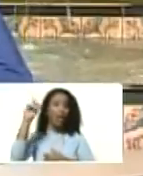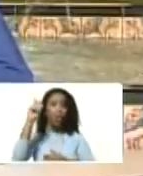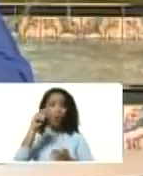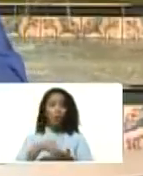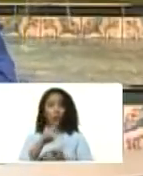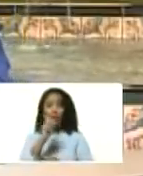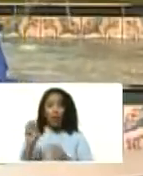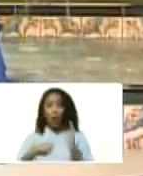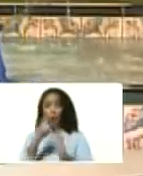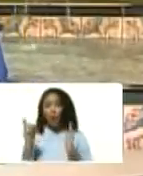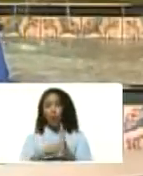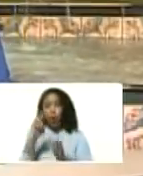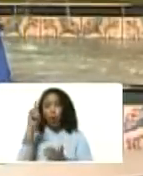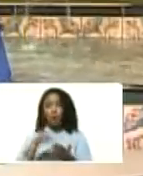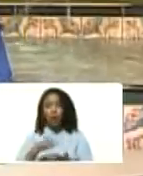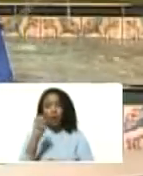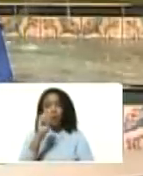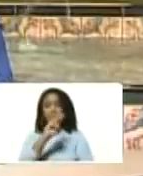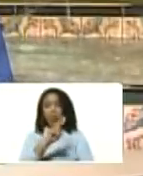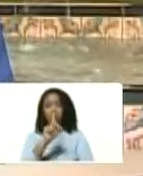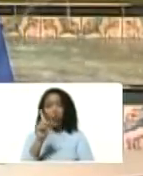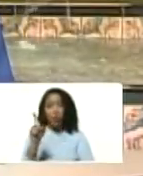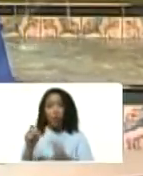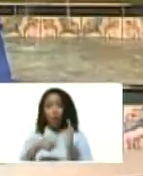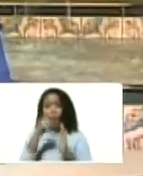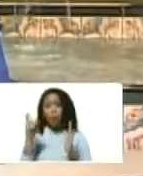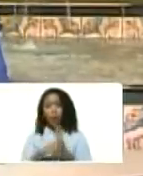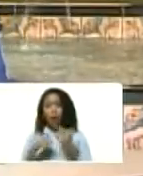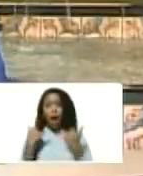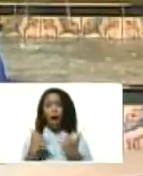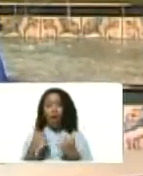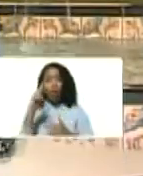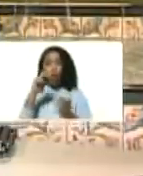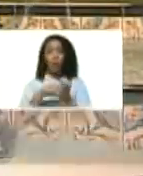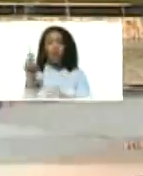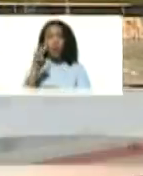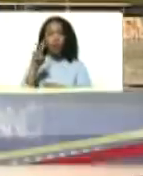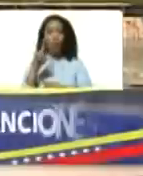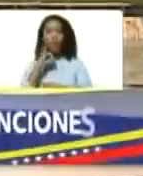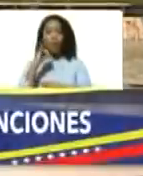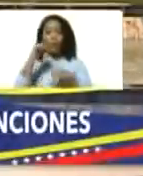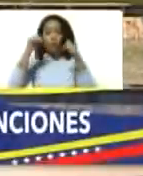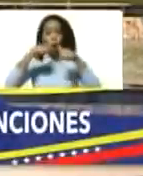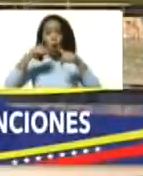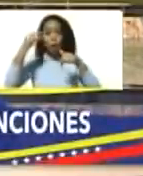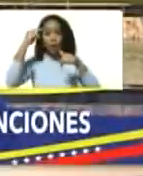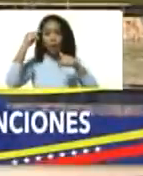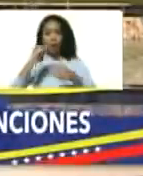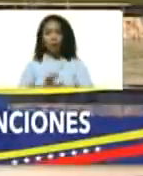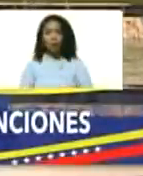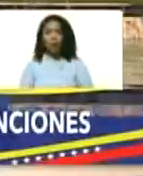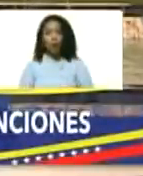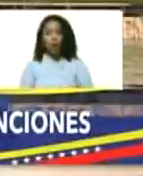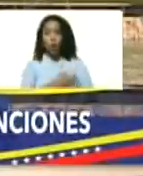completos ahora 2022 piense usted es el dato del día de hoy ustedes saben cuántos